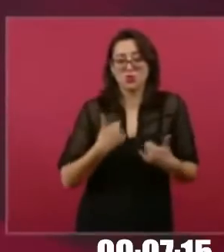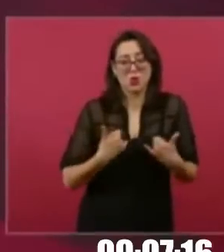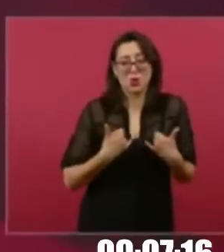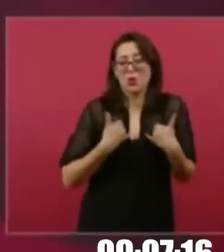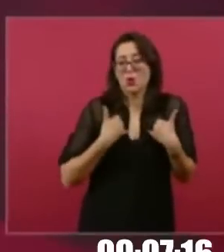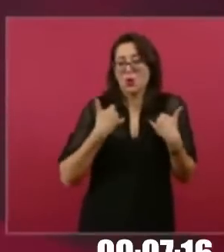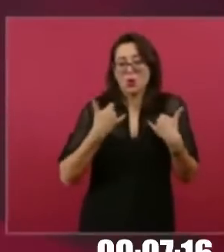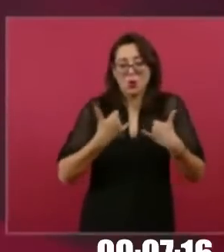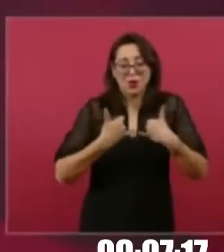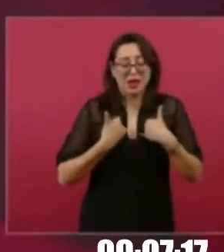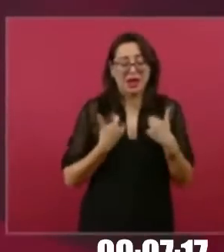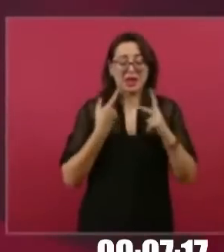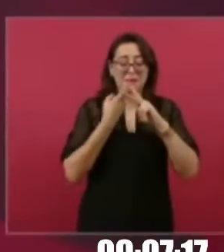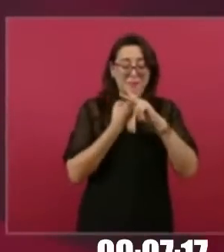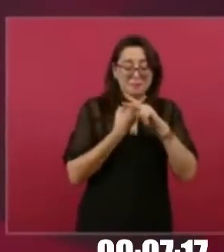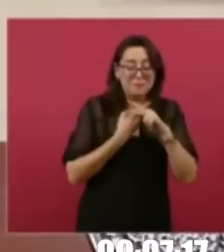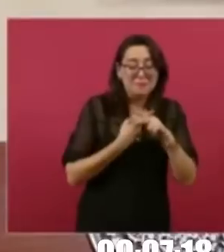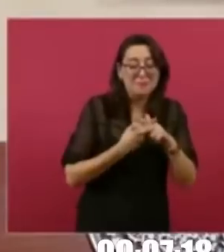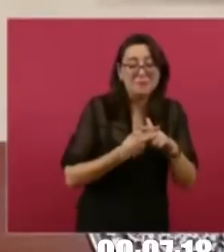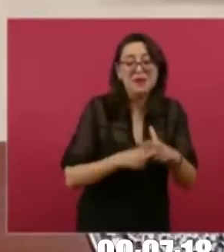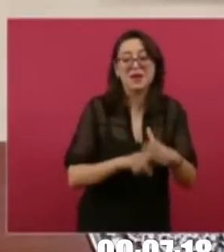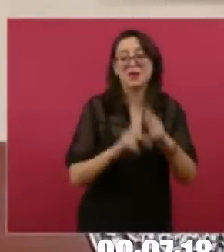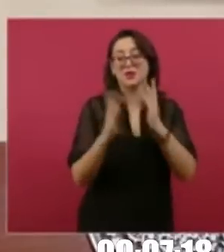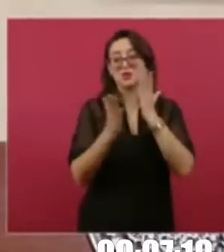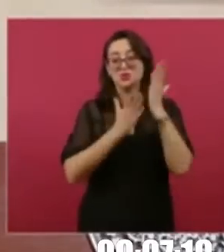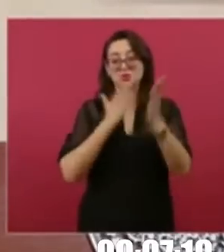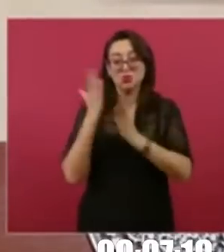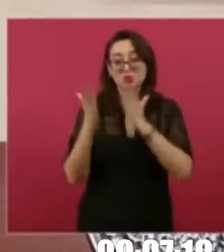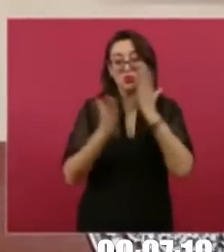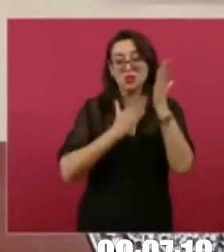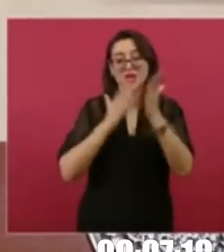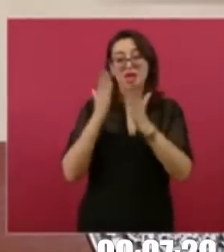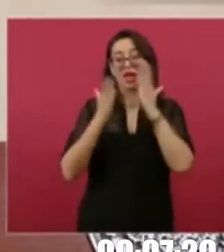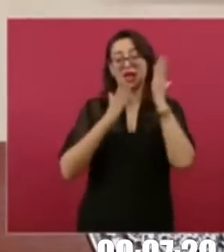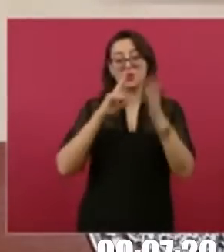política fue en 1973